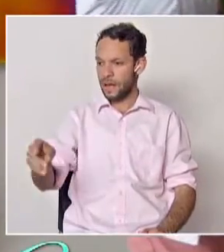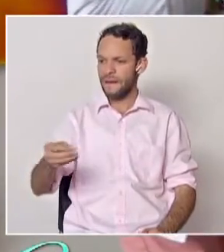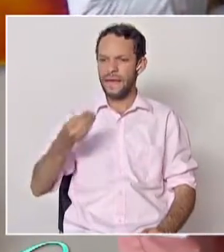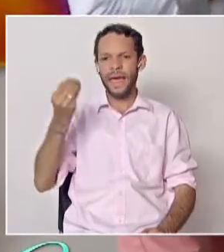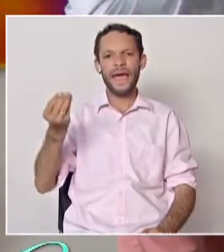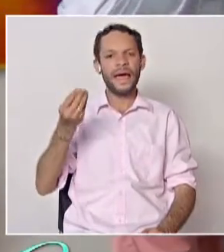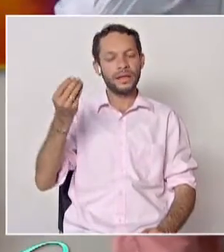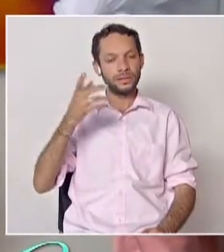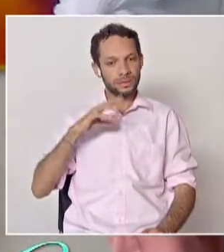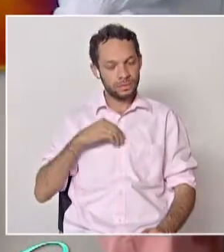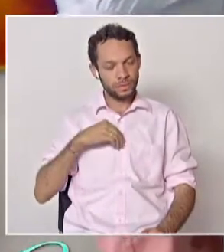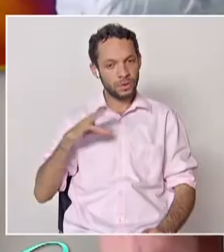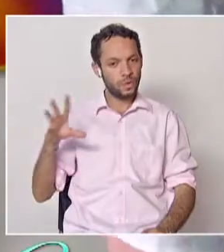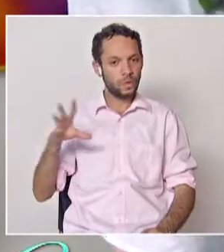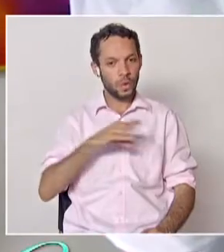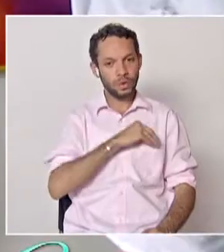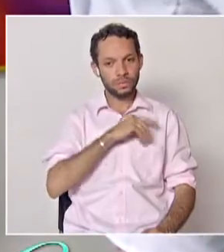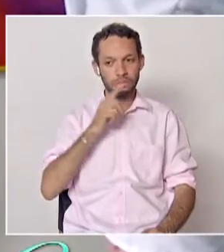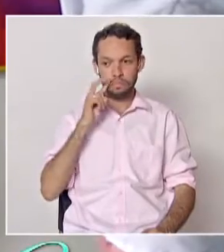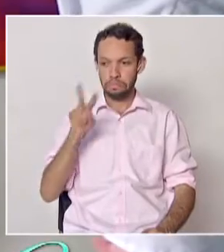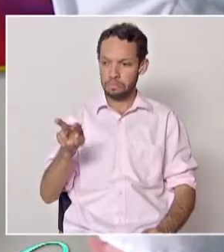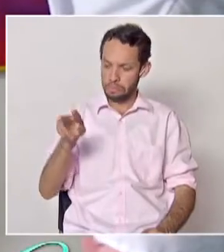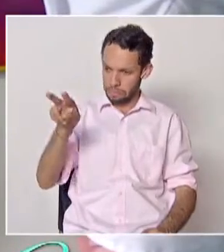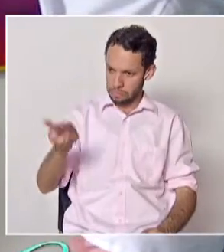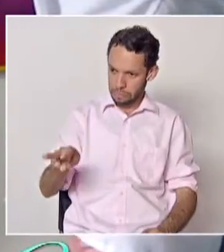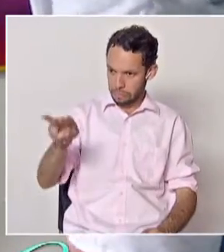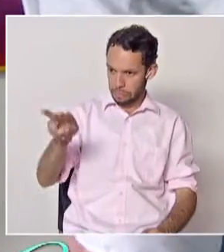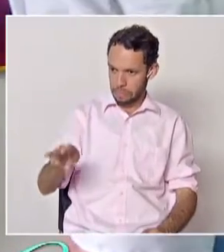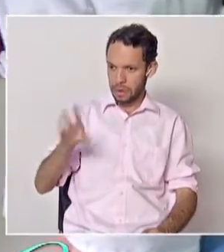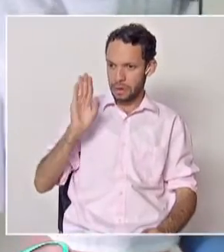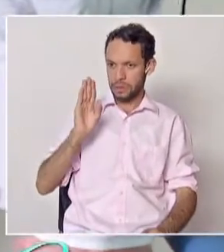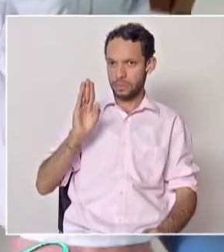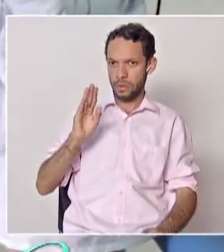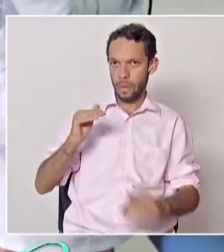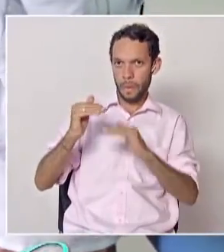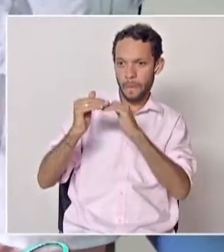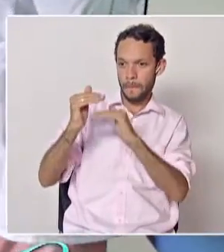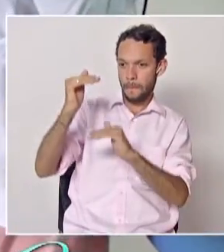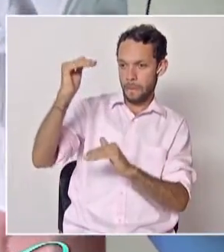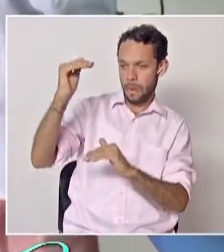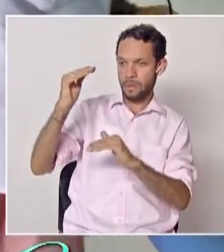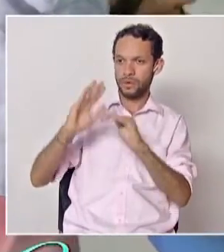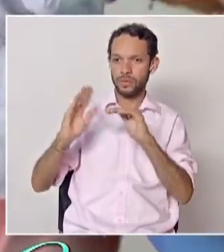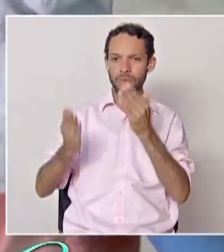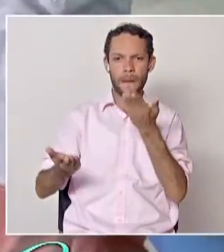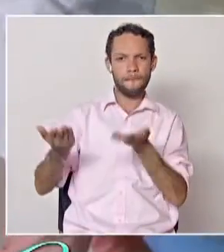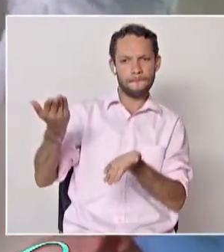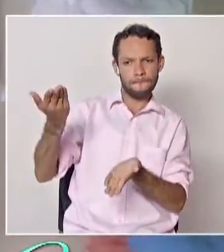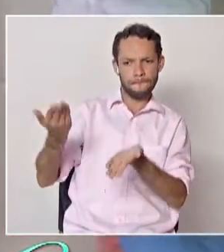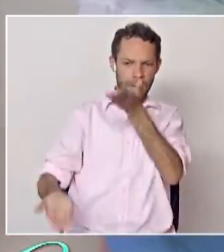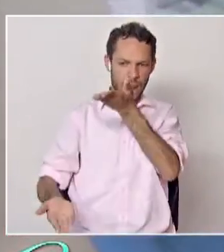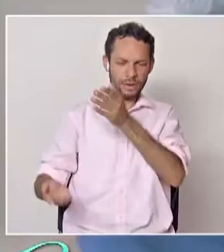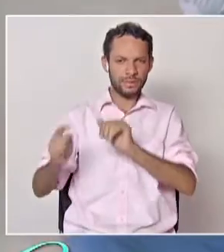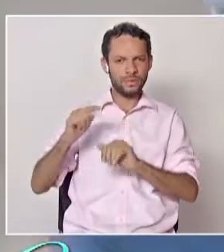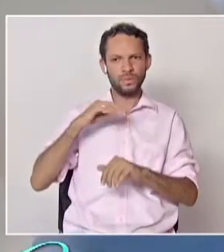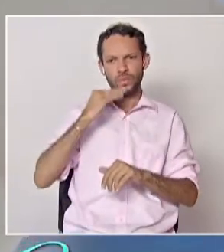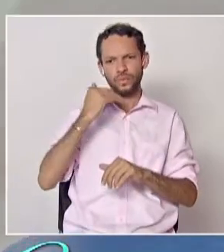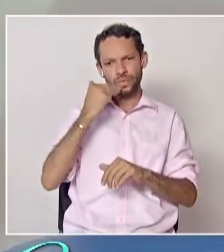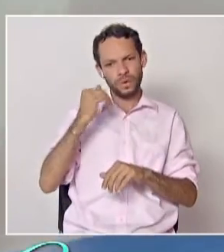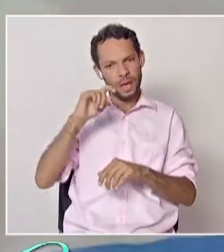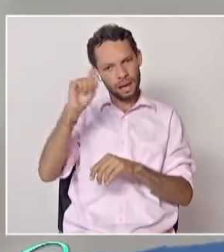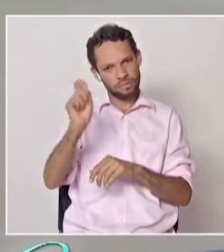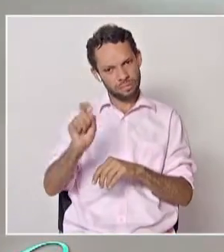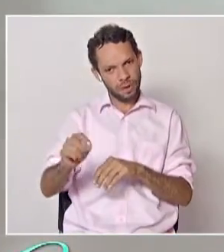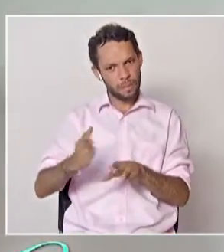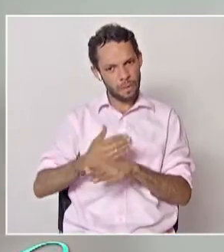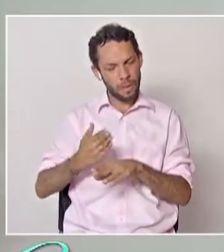gente, ustedes todos dirán, ay, yo le veo como la espalda más cortita, un hombro más caído, le veo muchas